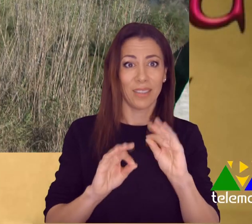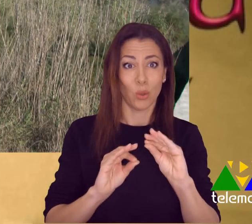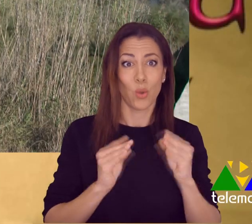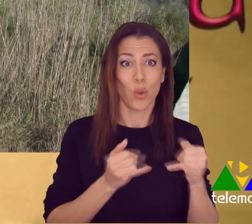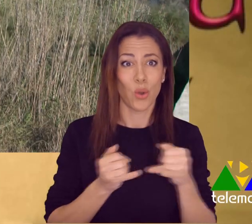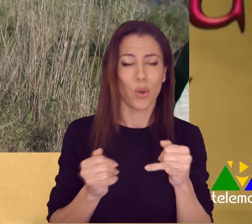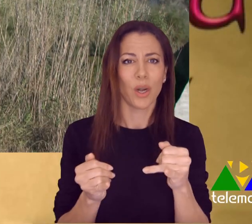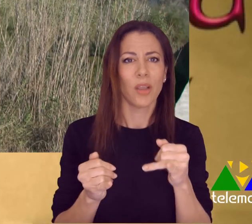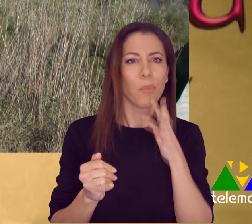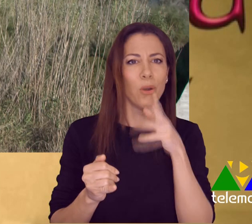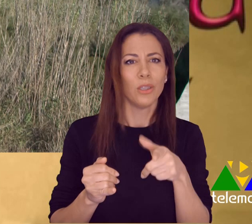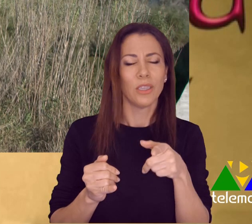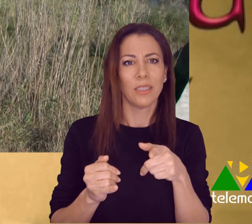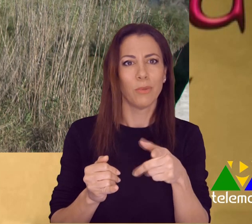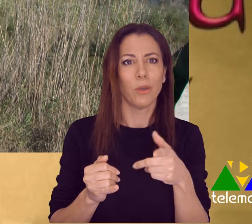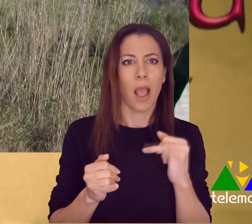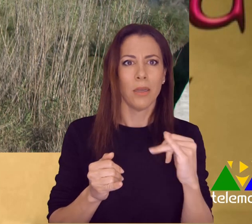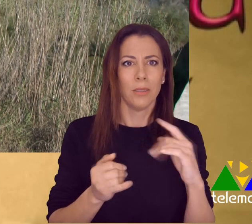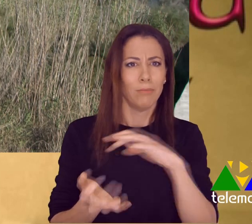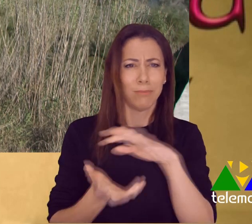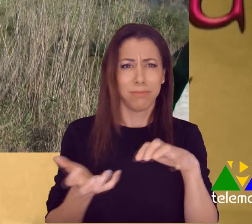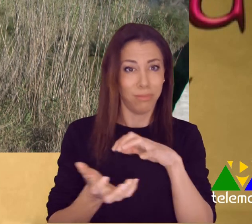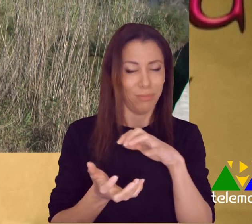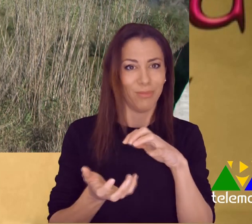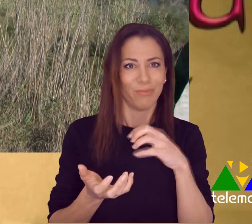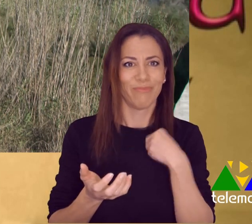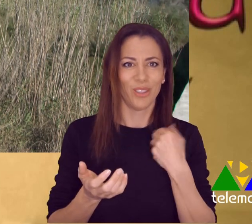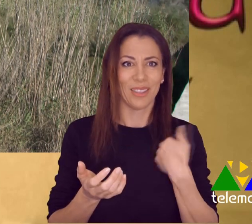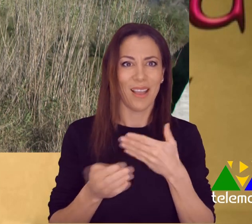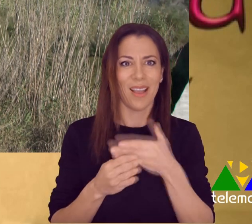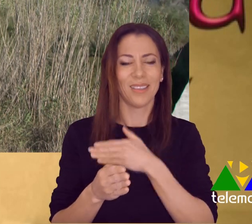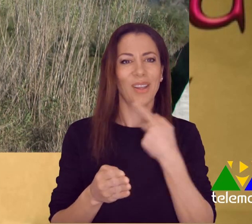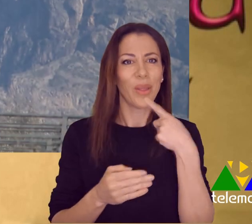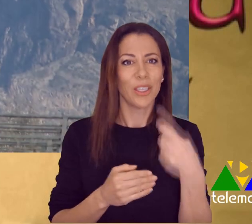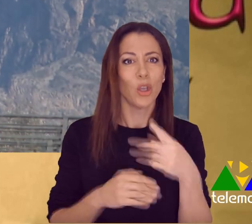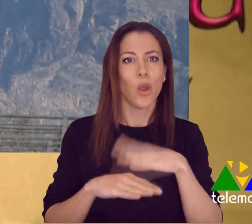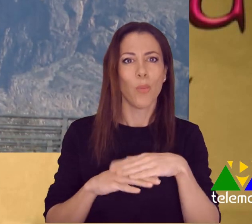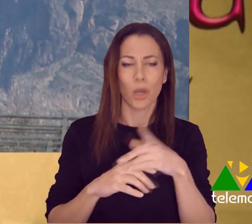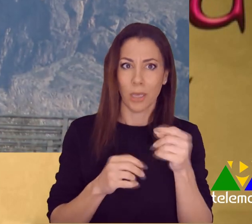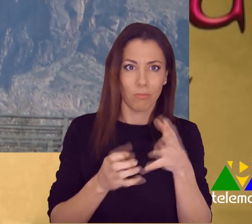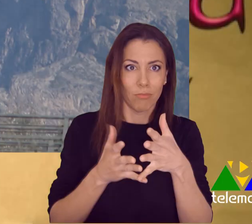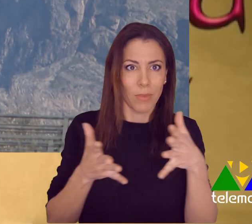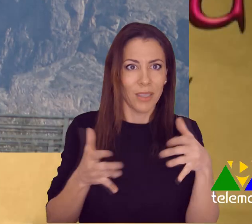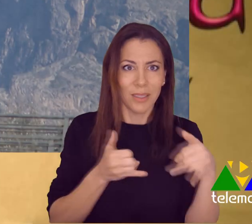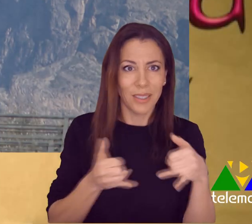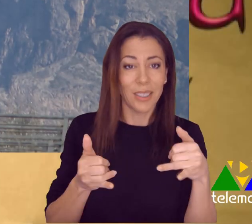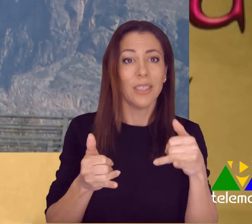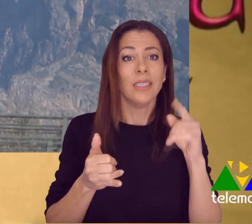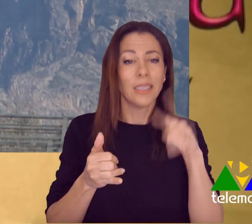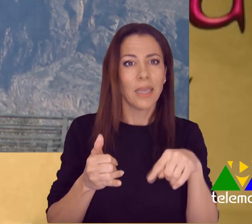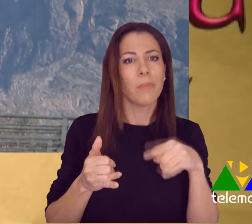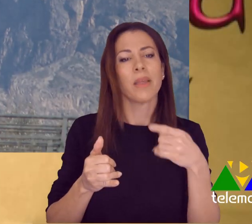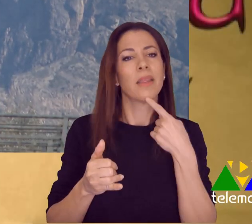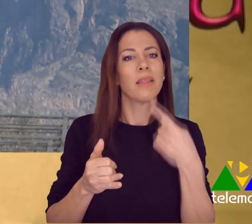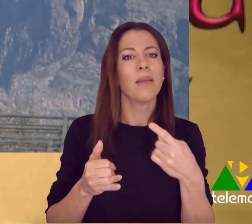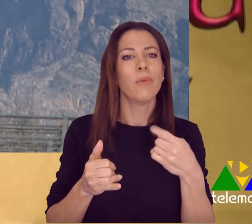Este delta tan grande que decíamos, un delta muy amplio, y también decíamos